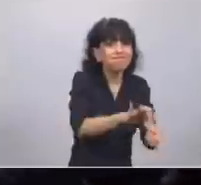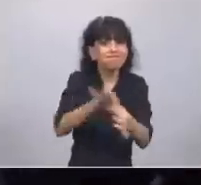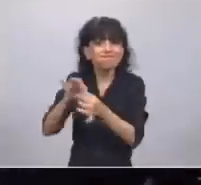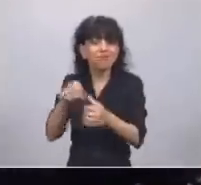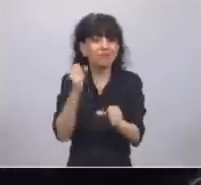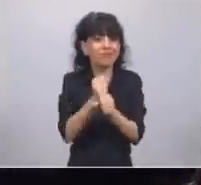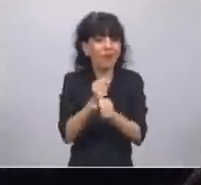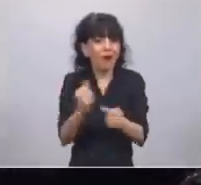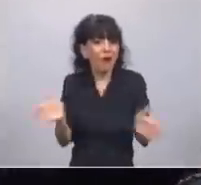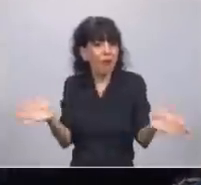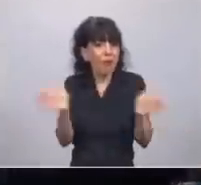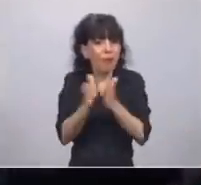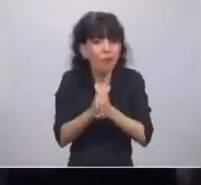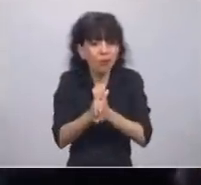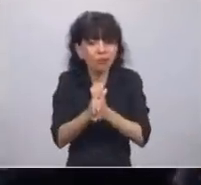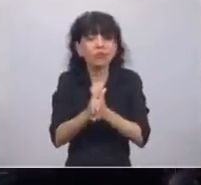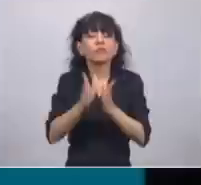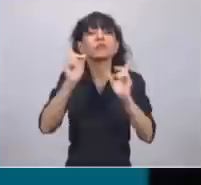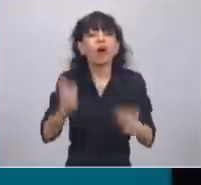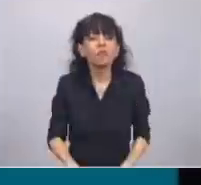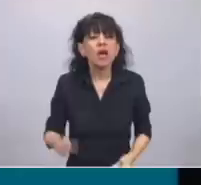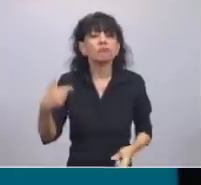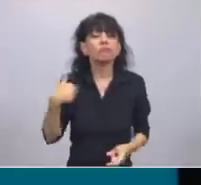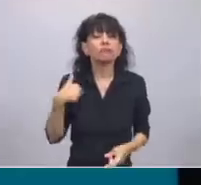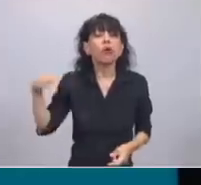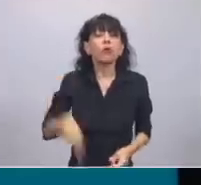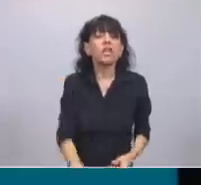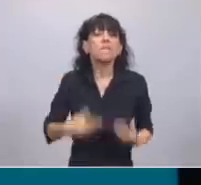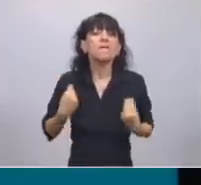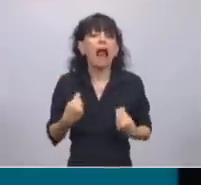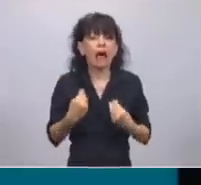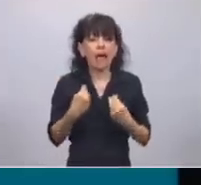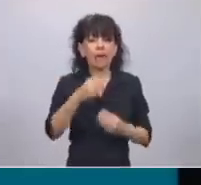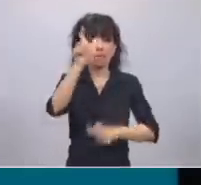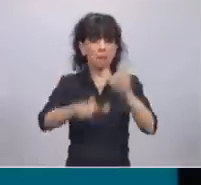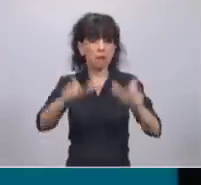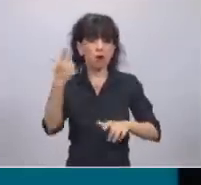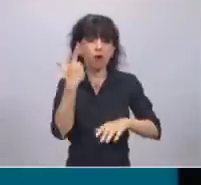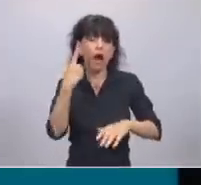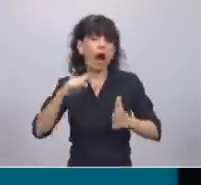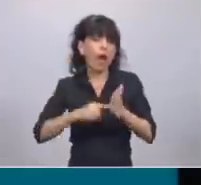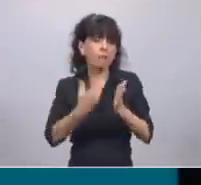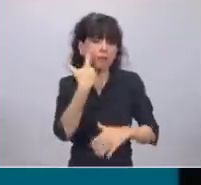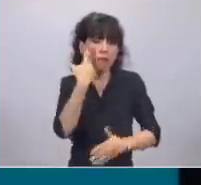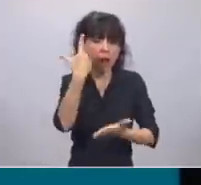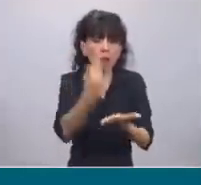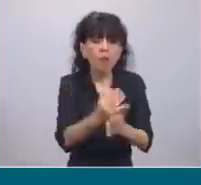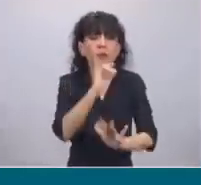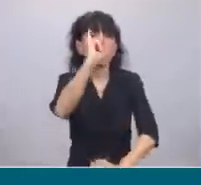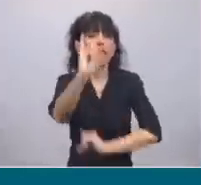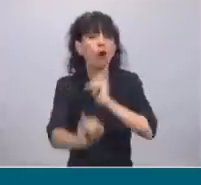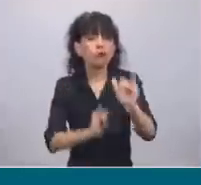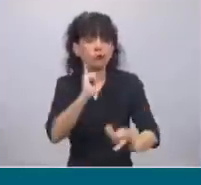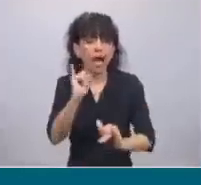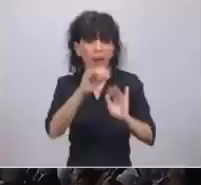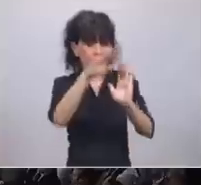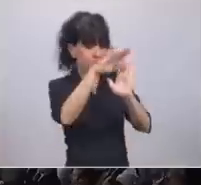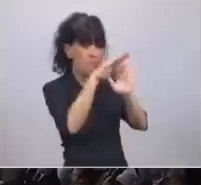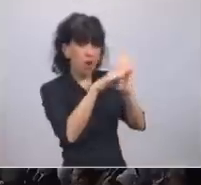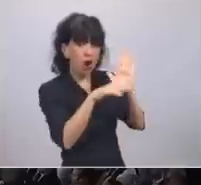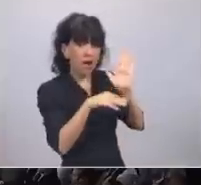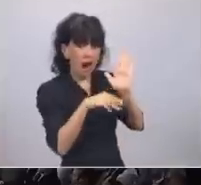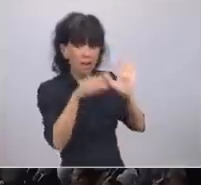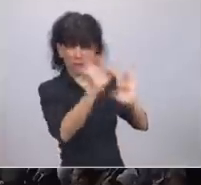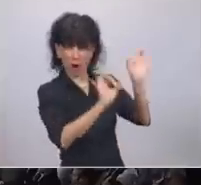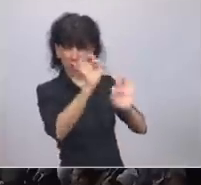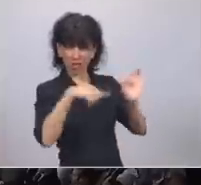Vengo además a contarle a cada porteño y porteña que ese programa